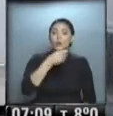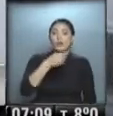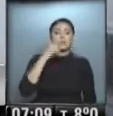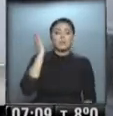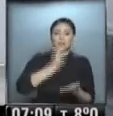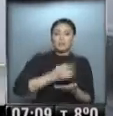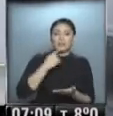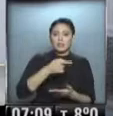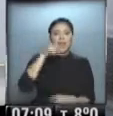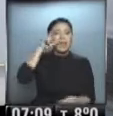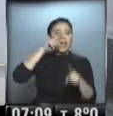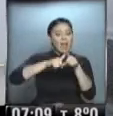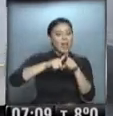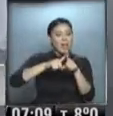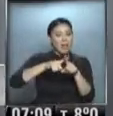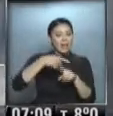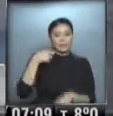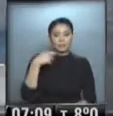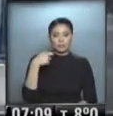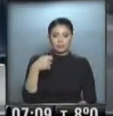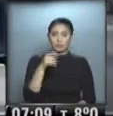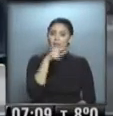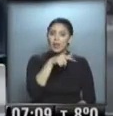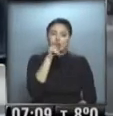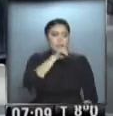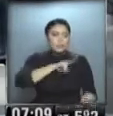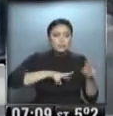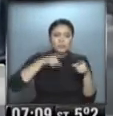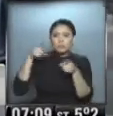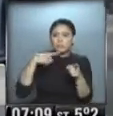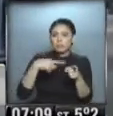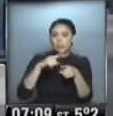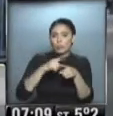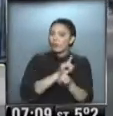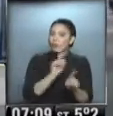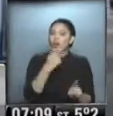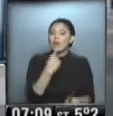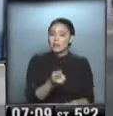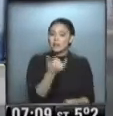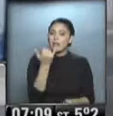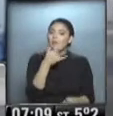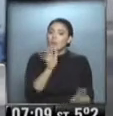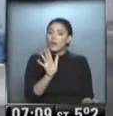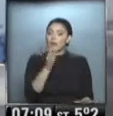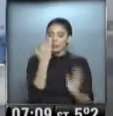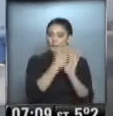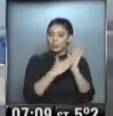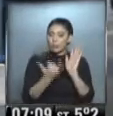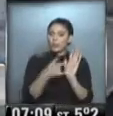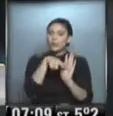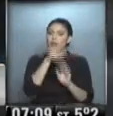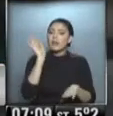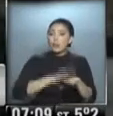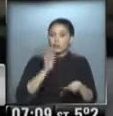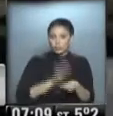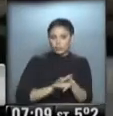fallo que el ex hombre fuerte del Poder Judicial cuyano no es un perseguido político y destacaron que existen presunciones fundadas sobre su